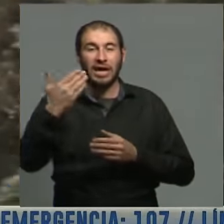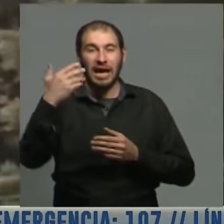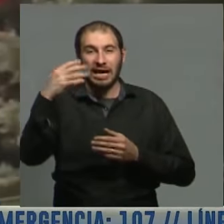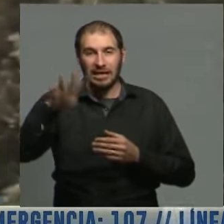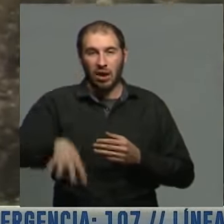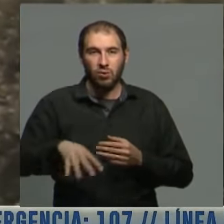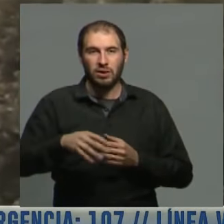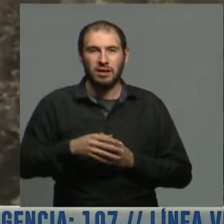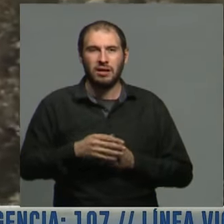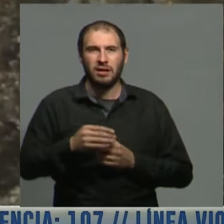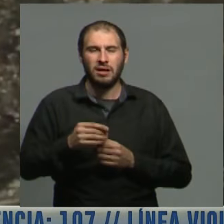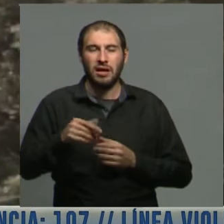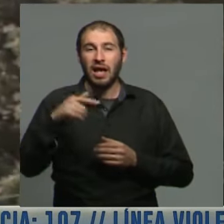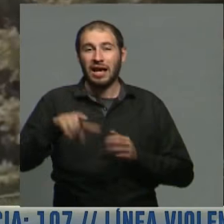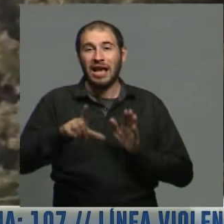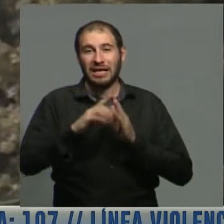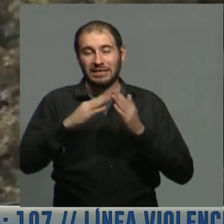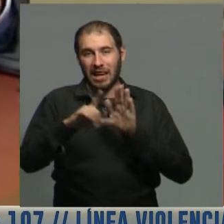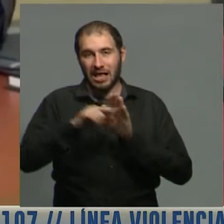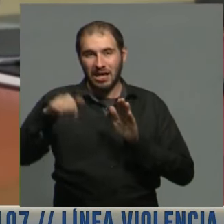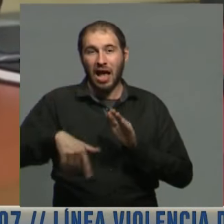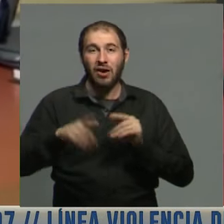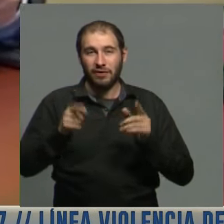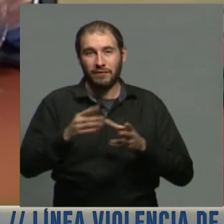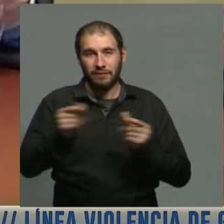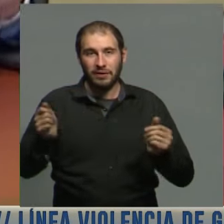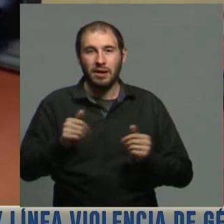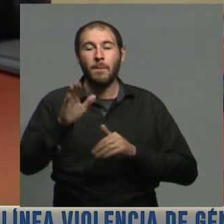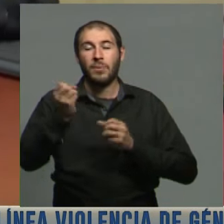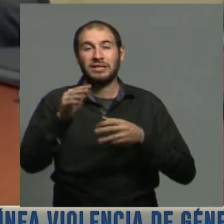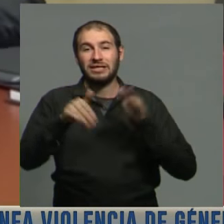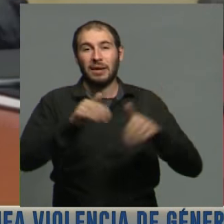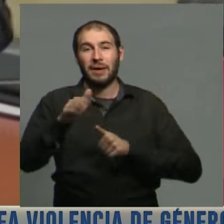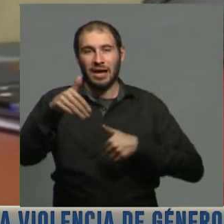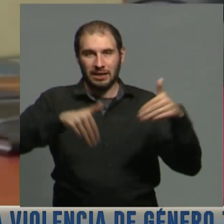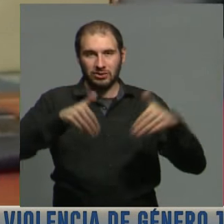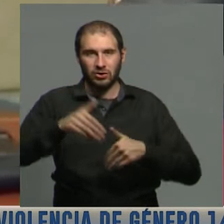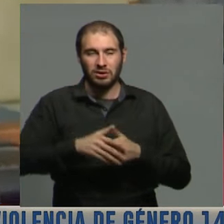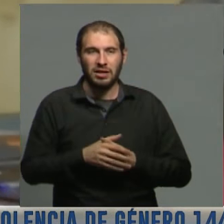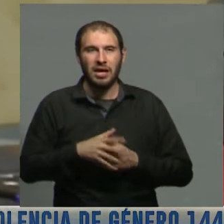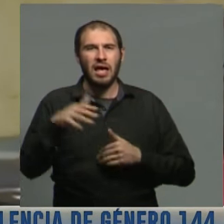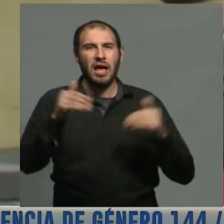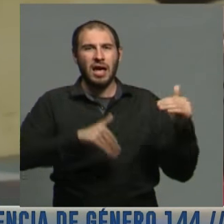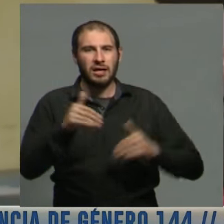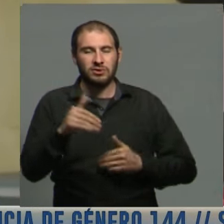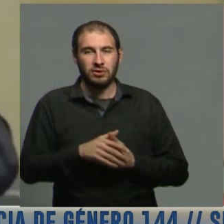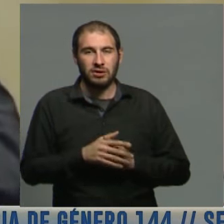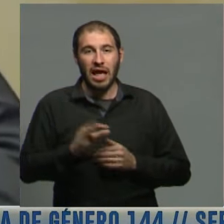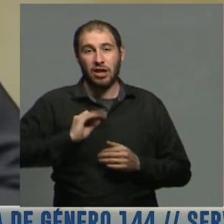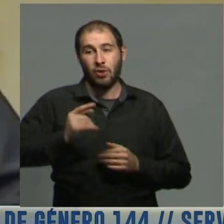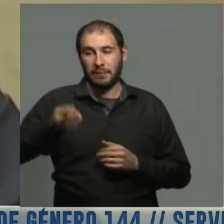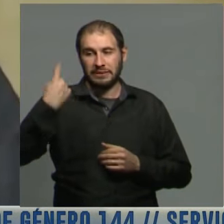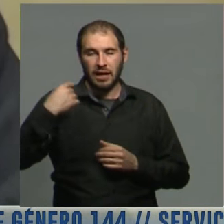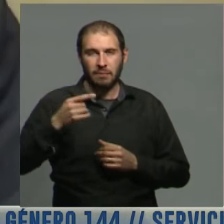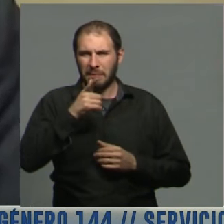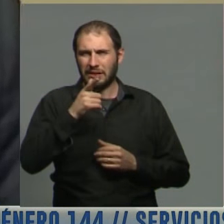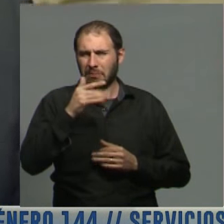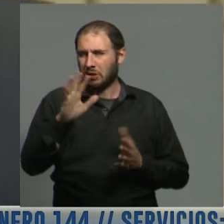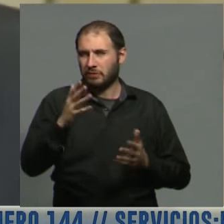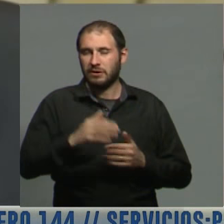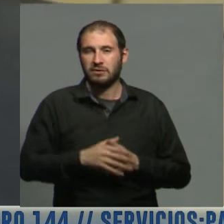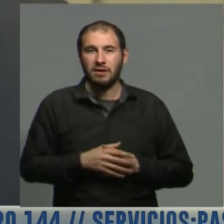en la vigente legislatura, que hoy ya mismo ha terminado por la convocatoria de elecciones. Sí. Unas elecciones que se produjeron el año pasado, si no recuerdo